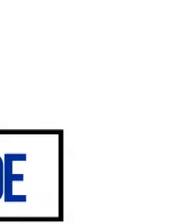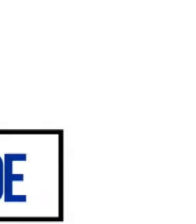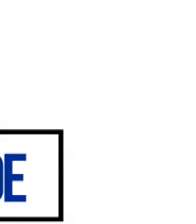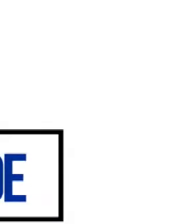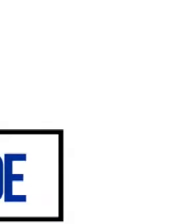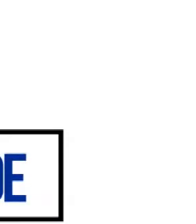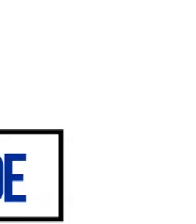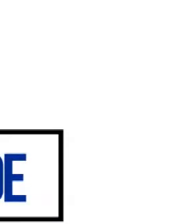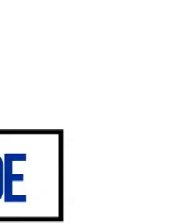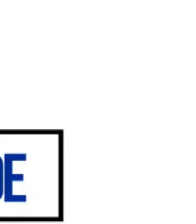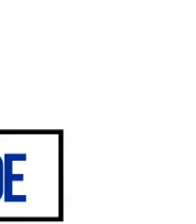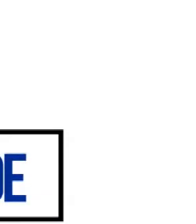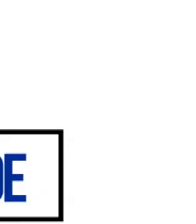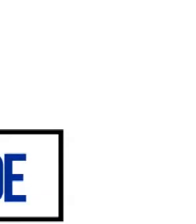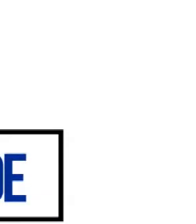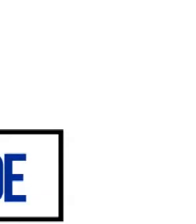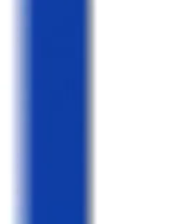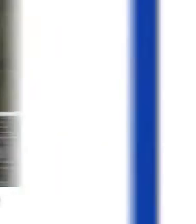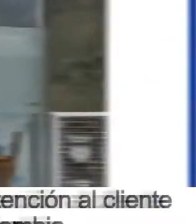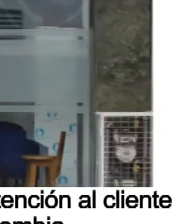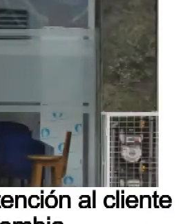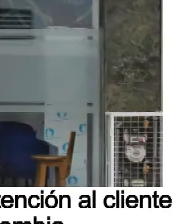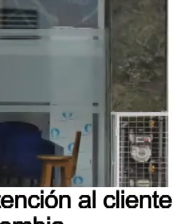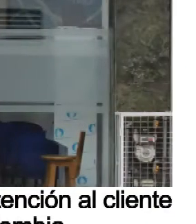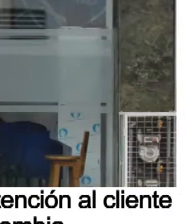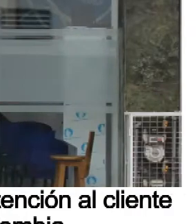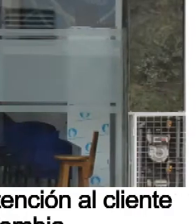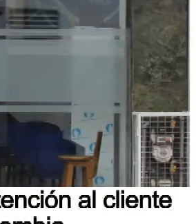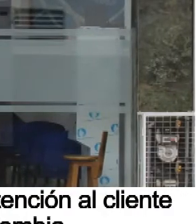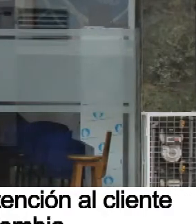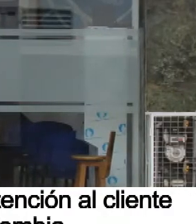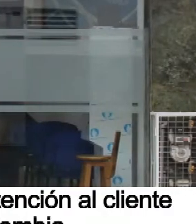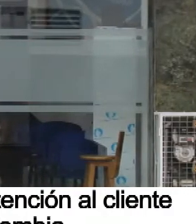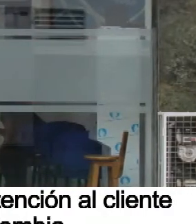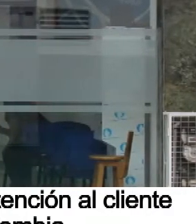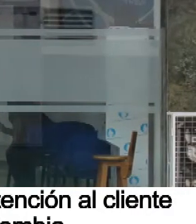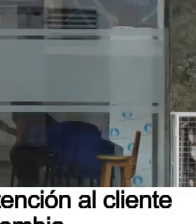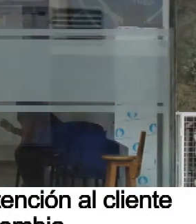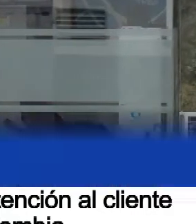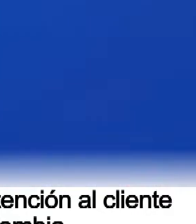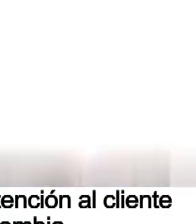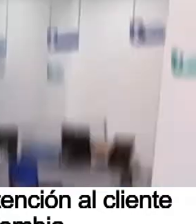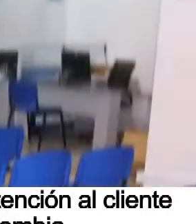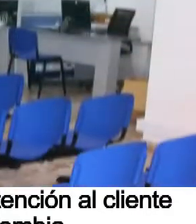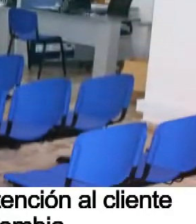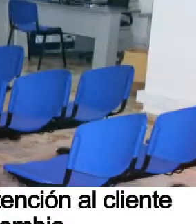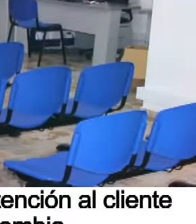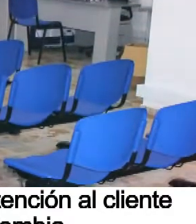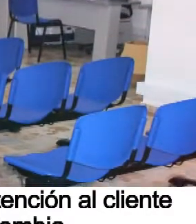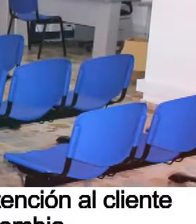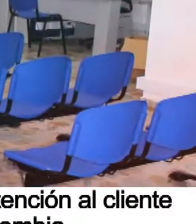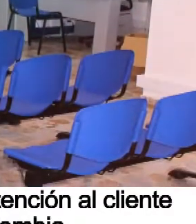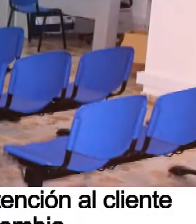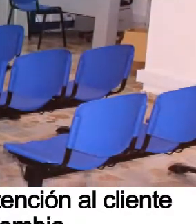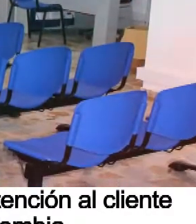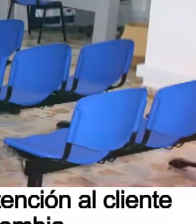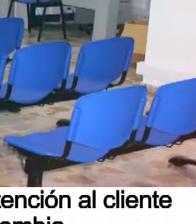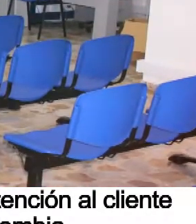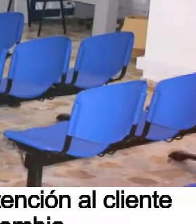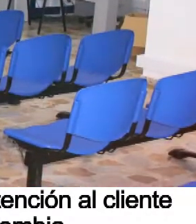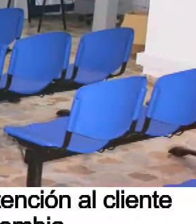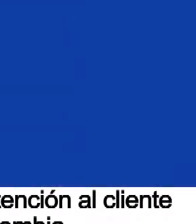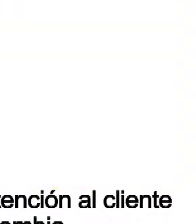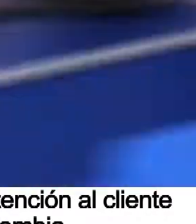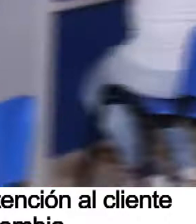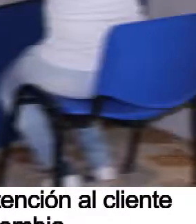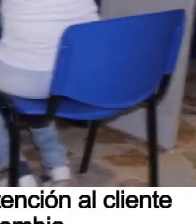Aguas de Barranca Bermeja se traslada a nueva sede para su mayor comodidad. Ahora puede acercarse a nuestra oficina de atención al cliente en la calle